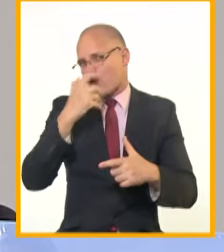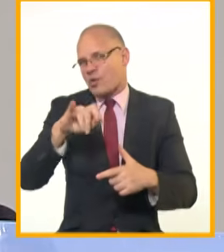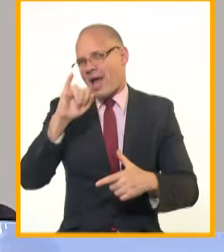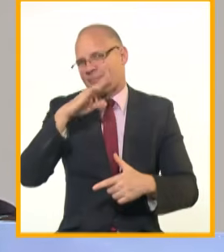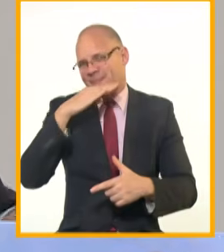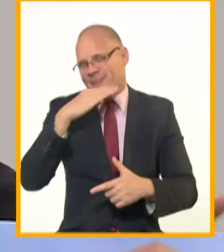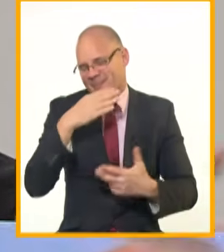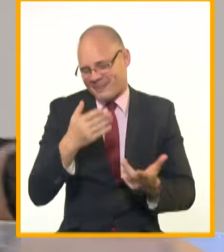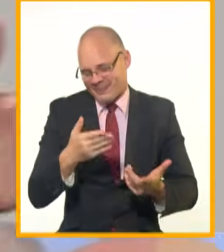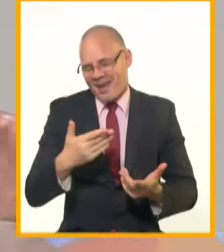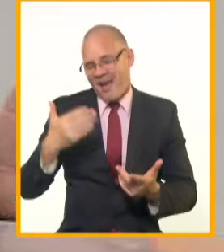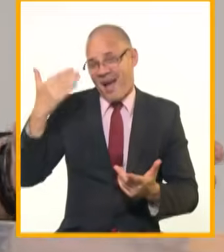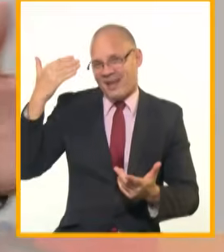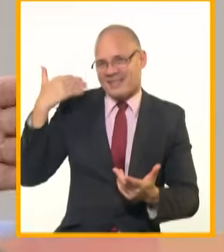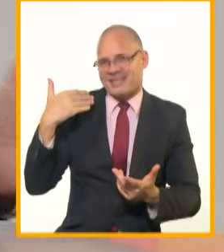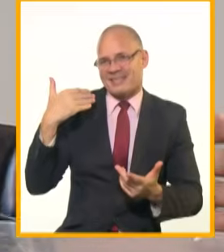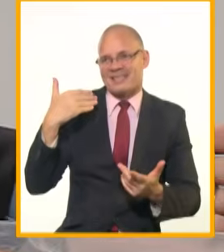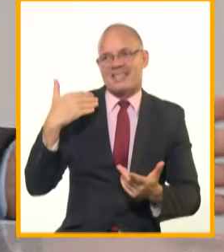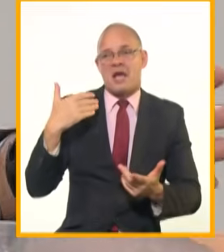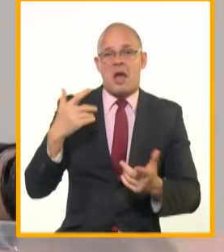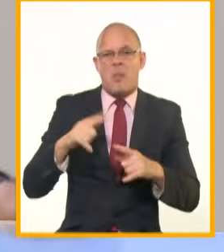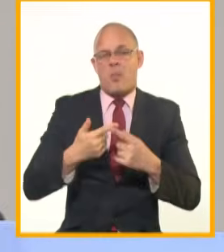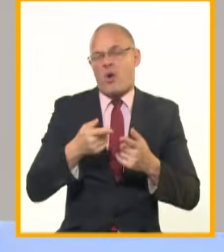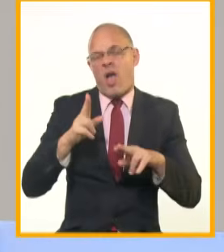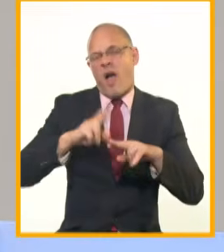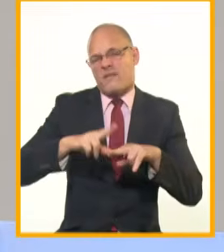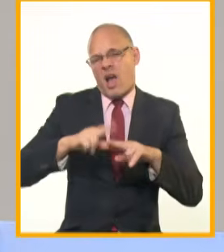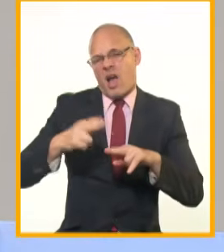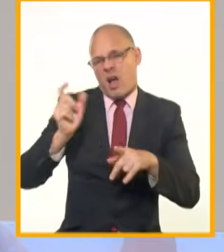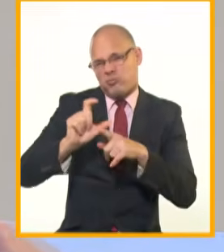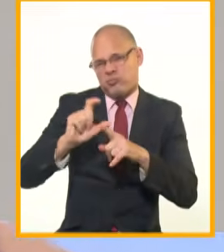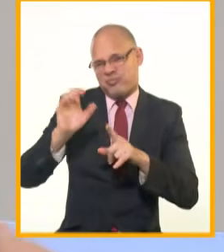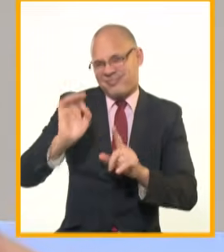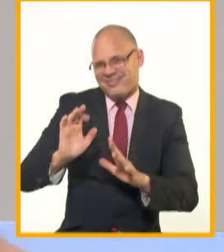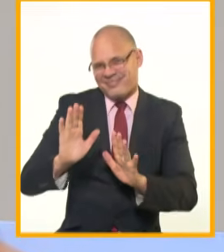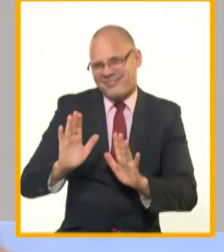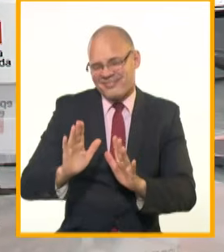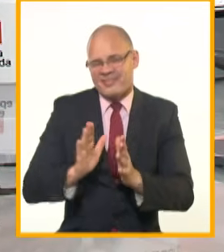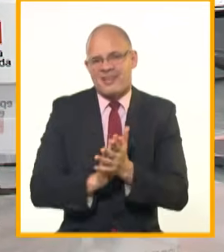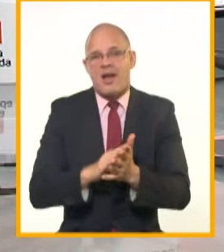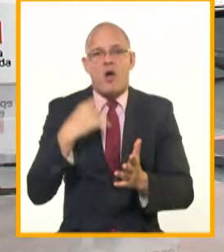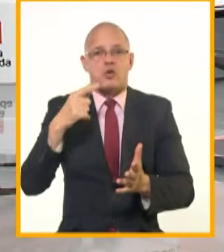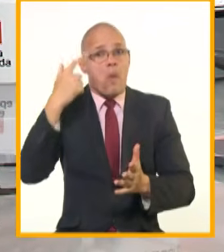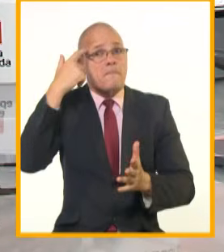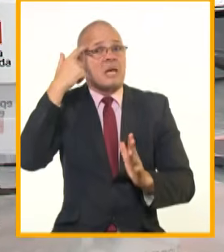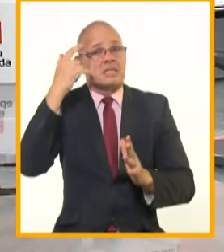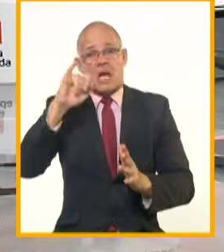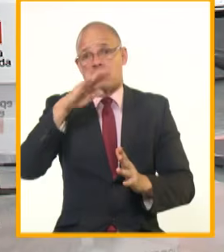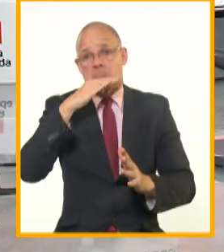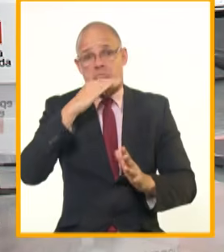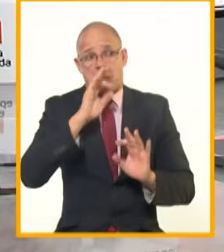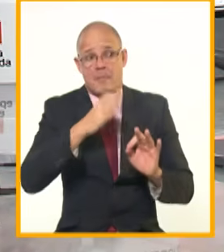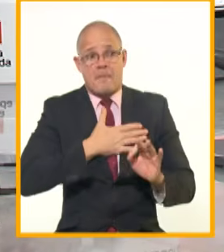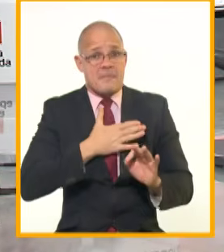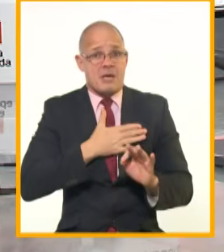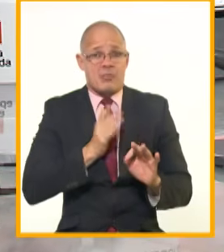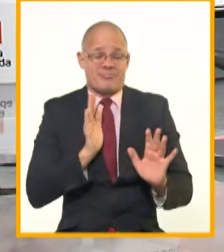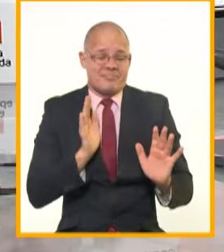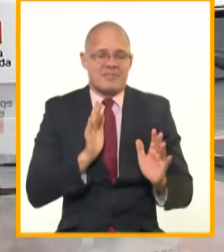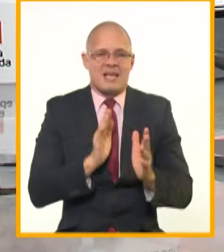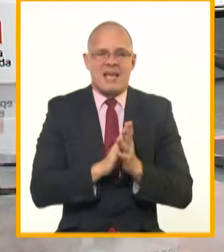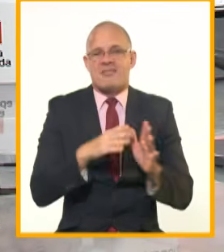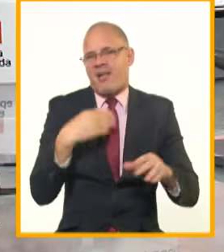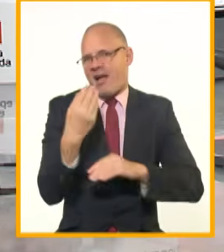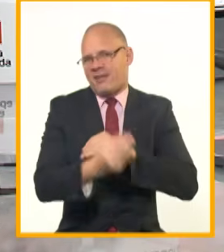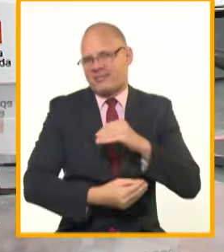capitalinos, era un problema cultural, era La Habana, la capital de las 2 provincias prácticamente, entonces, y ya eso se ha ido